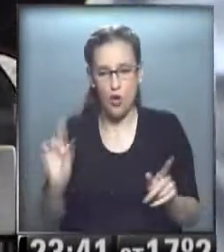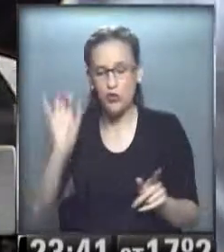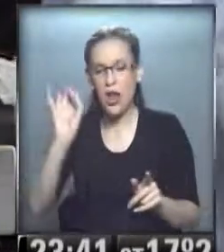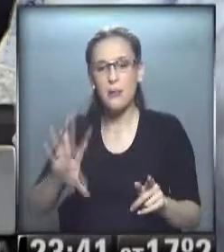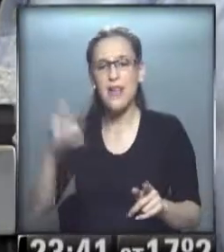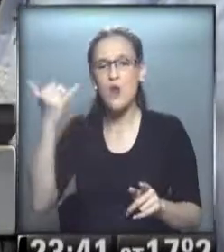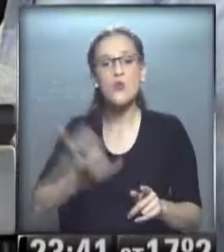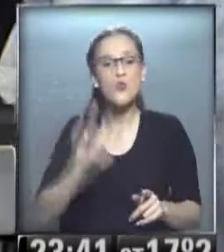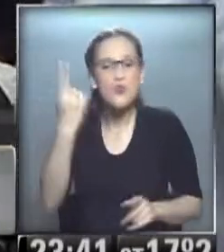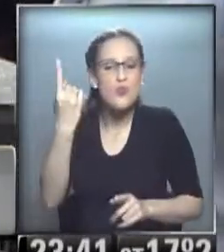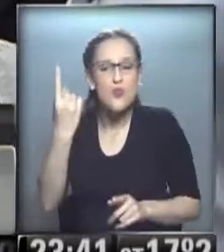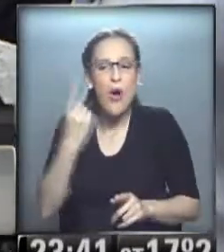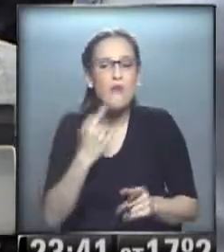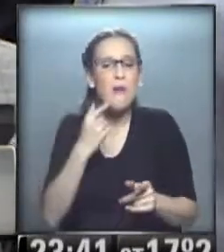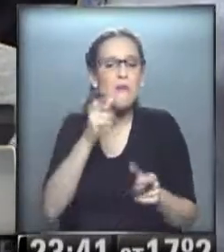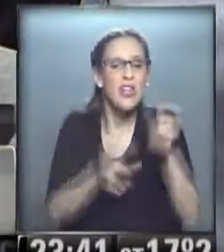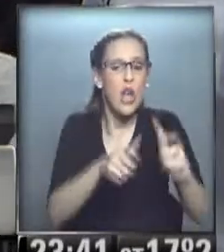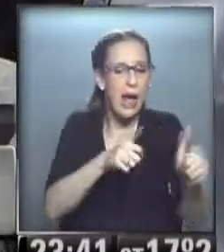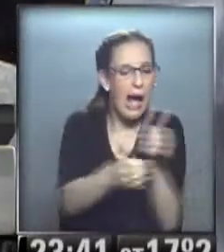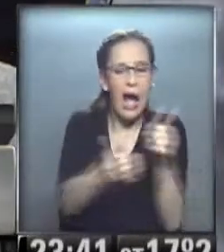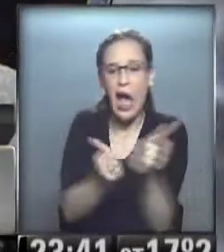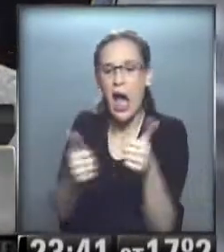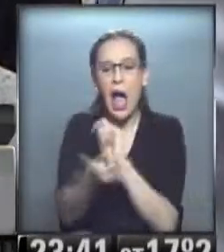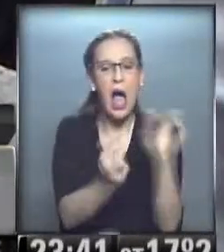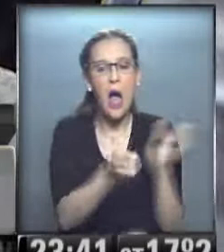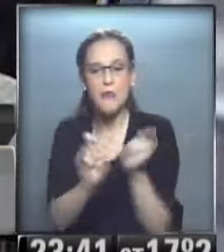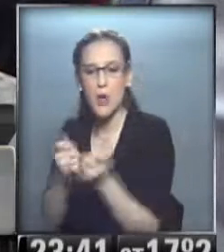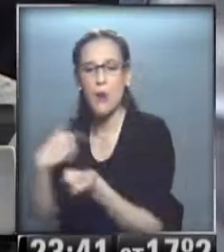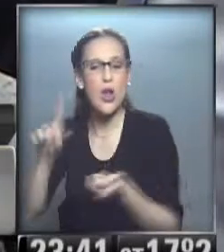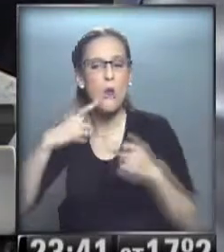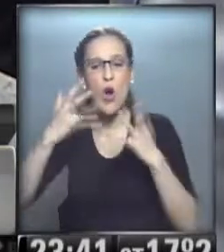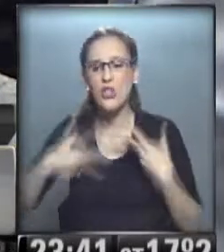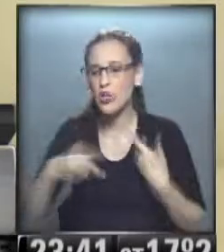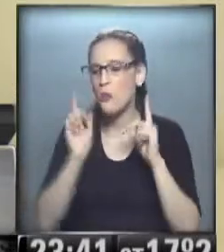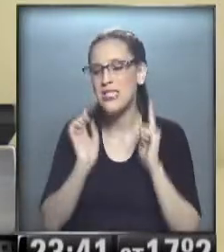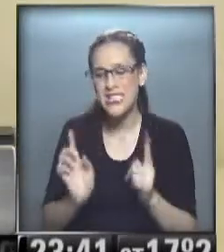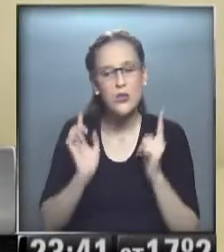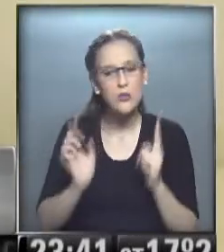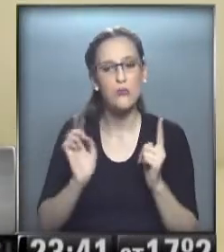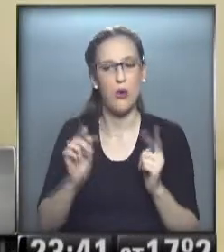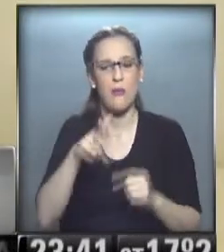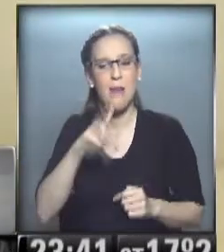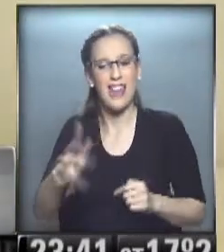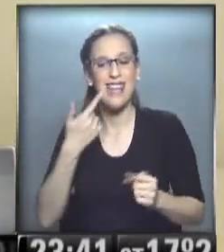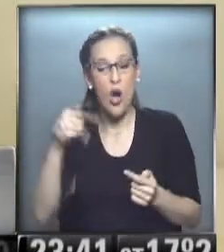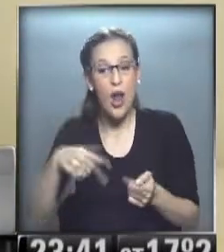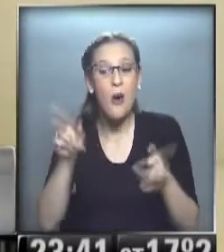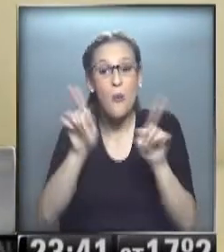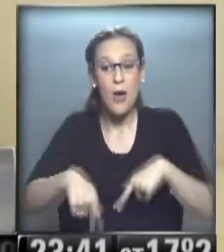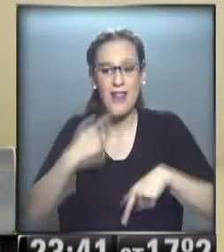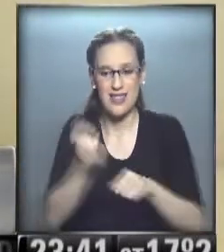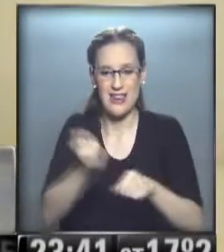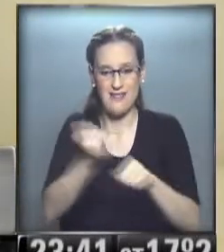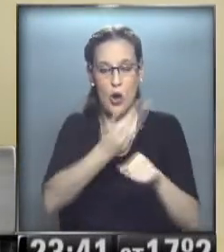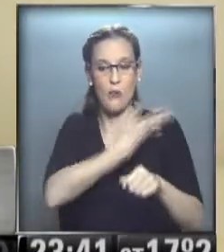movimiento de figuritas que pasan de un lugar al otro, pero está claro que el proyecto sigue intacto, me parece que la reincorporación de la presidenta lo pone